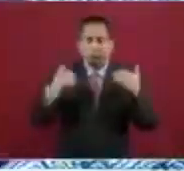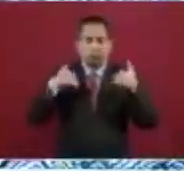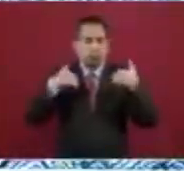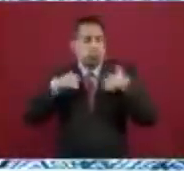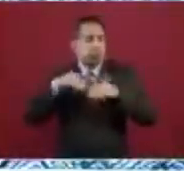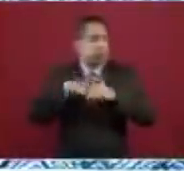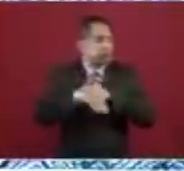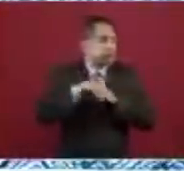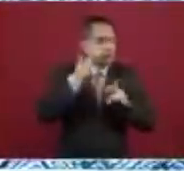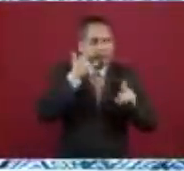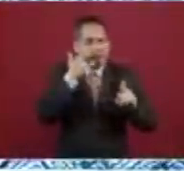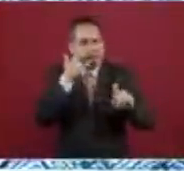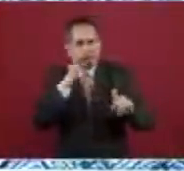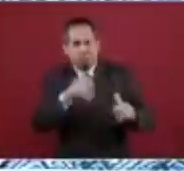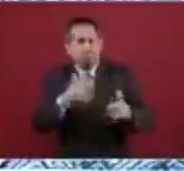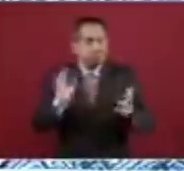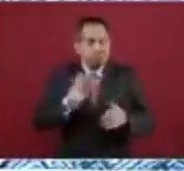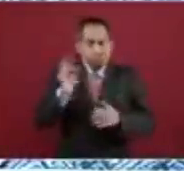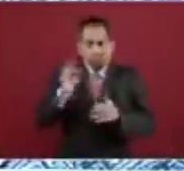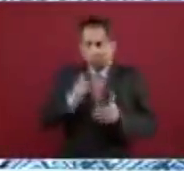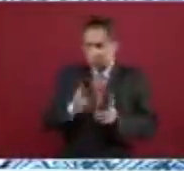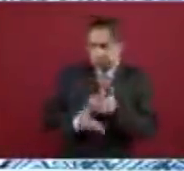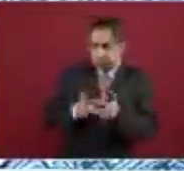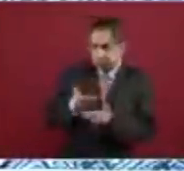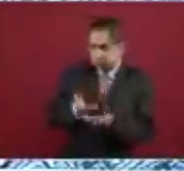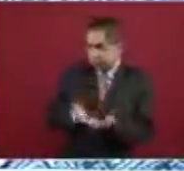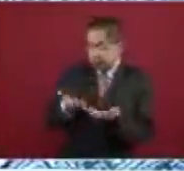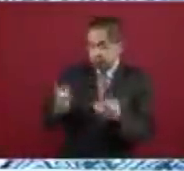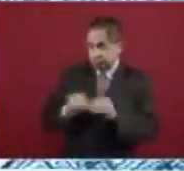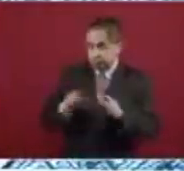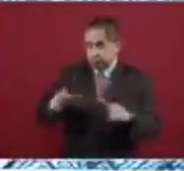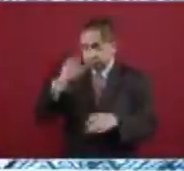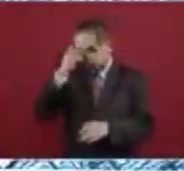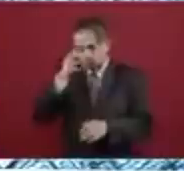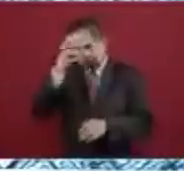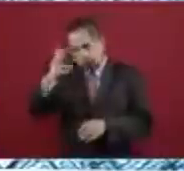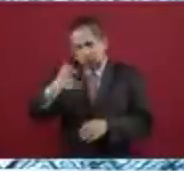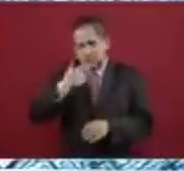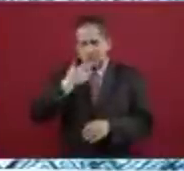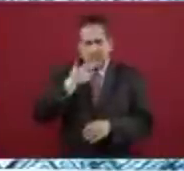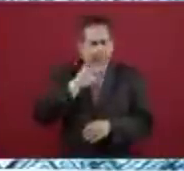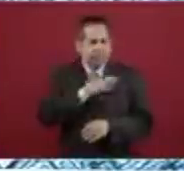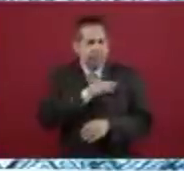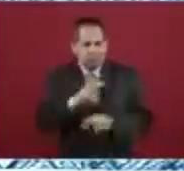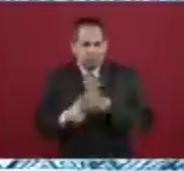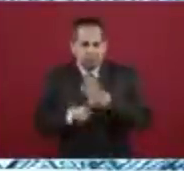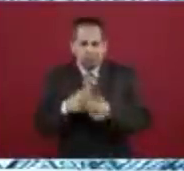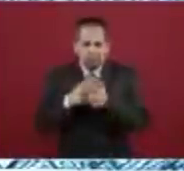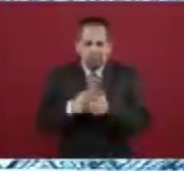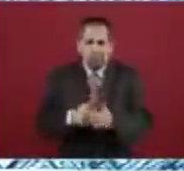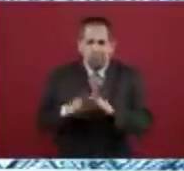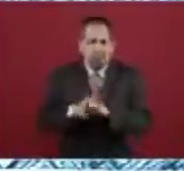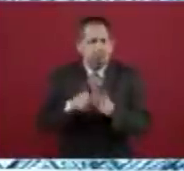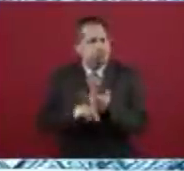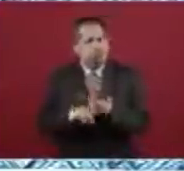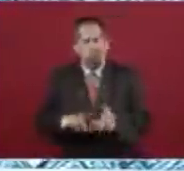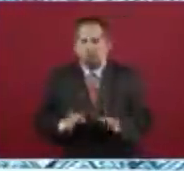posible y además implementar su servicio de alguna manera para que siga funcionando, pero siga, tenga un